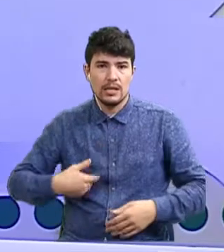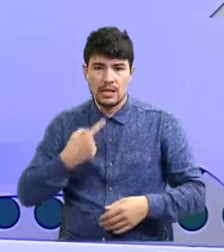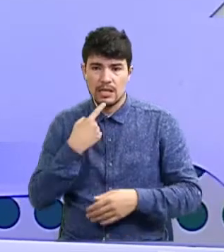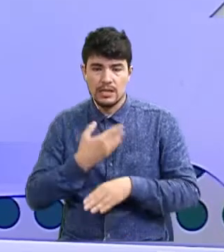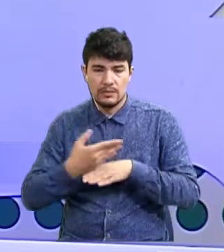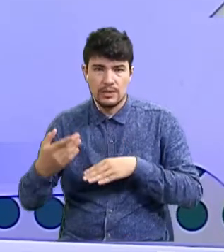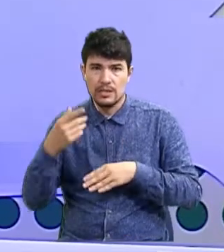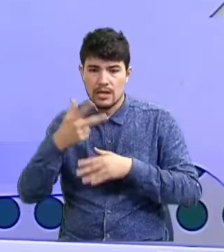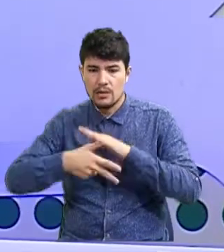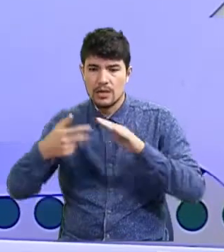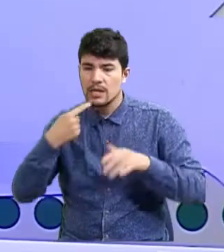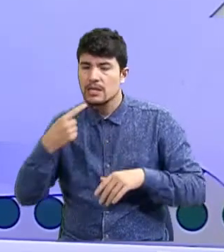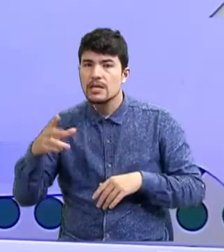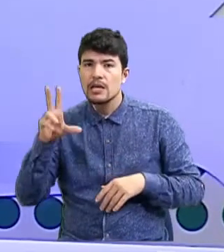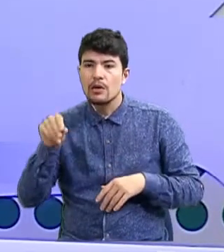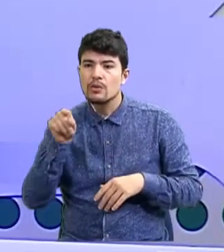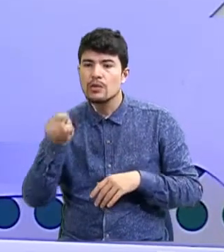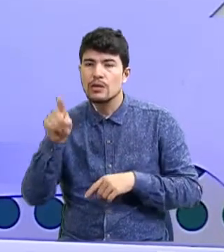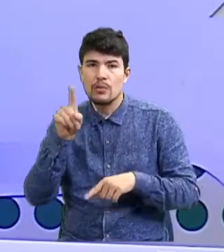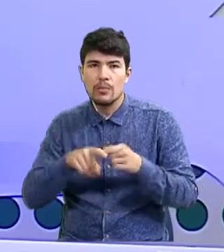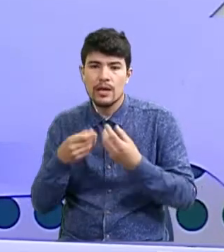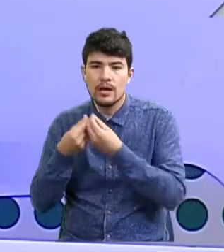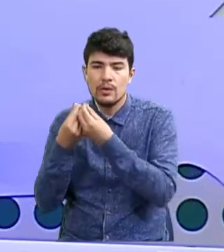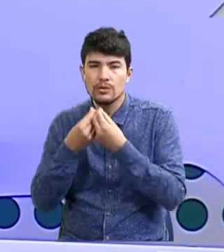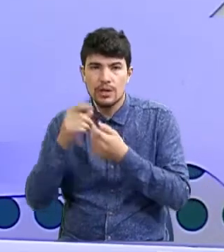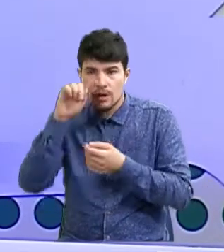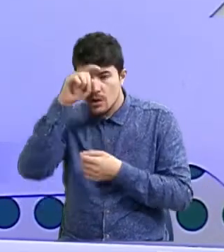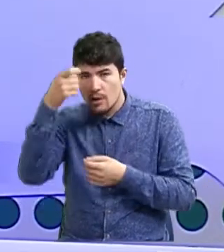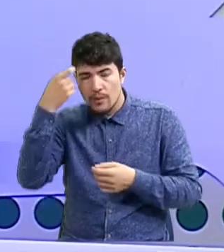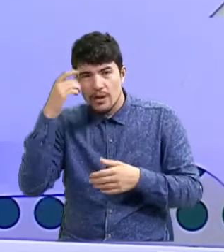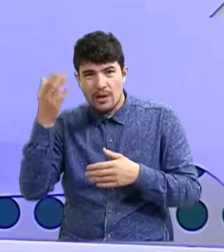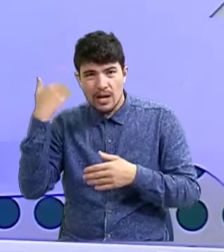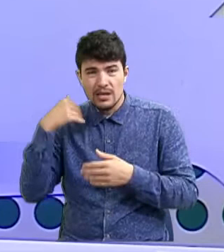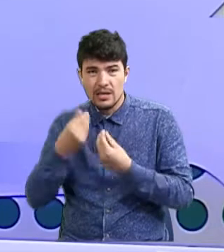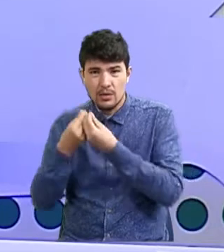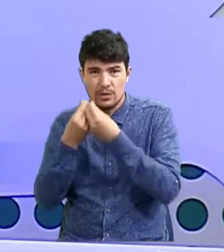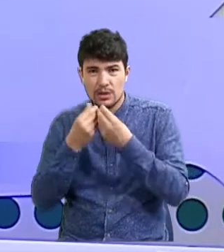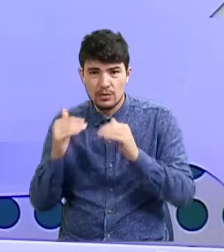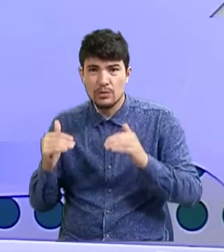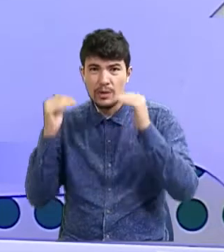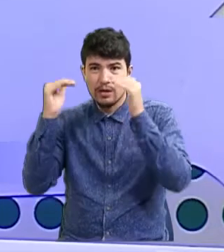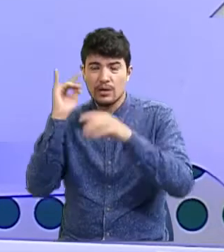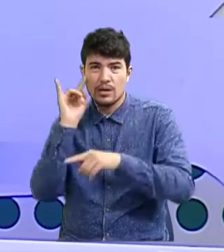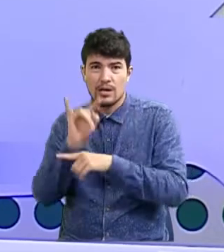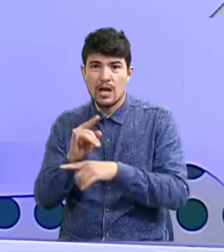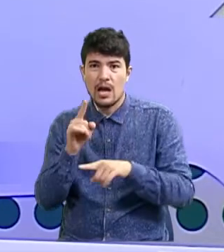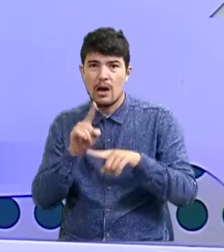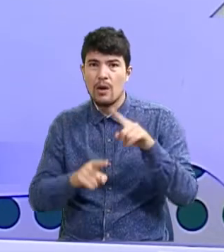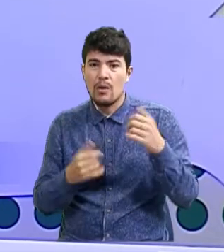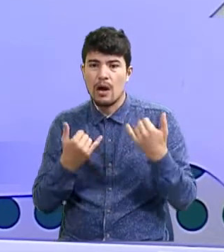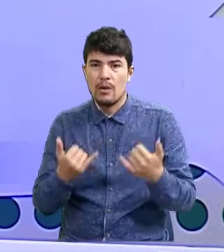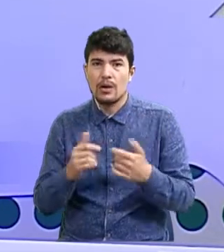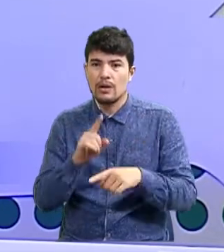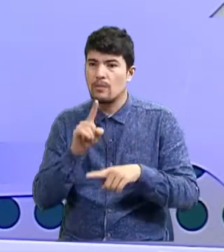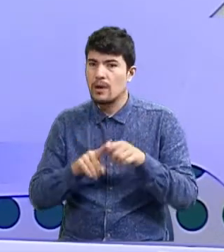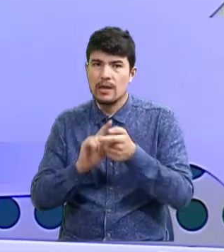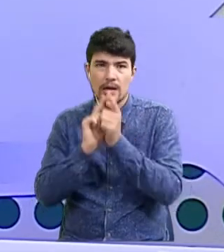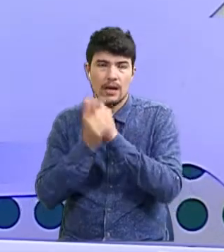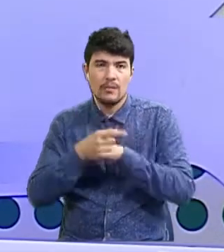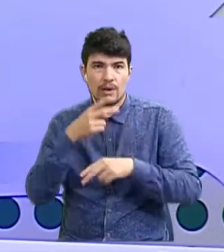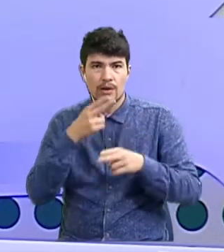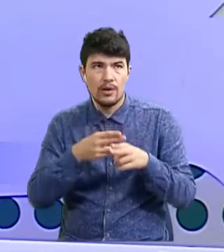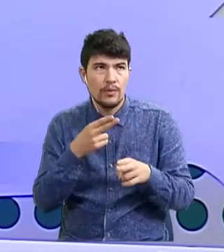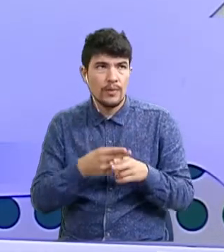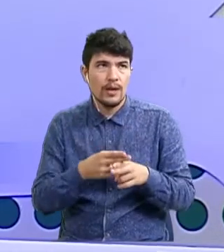no, porque es que usted no puede poner un consejo de gobierno, sino como se llamaba Consejo Superior de la Judicatura, entonces no se puede modificar. Y ahí